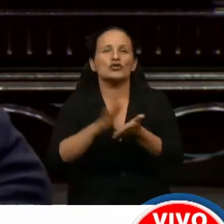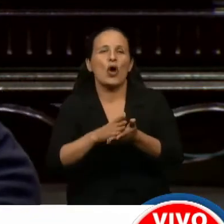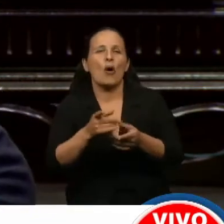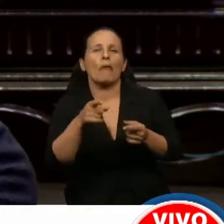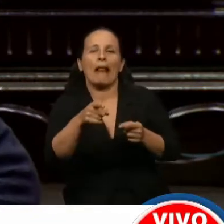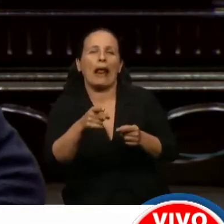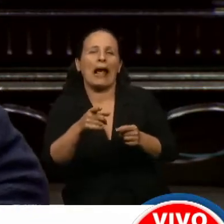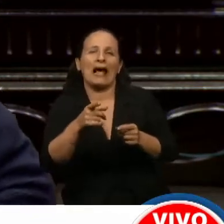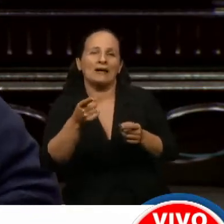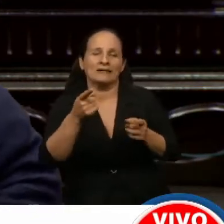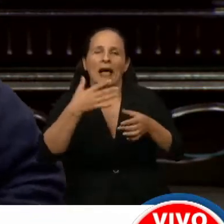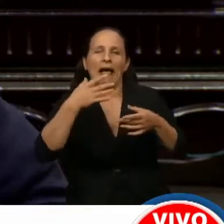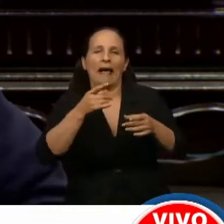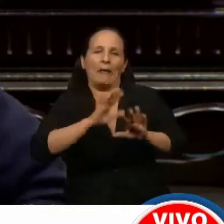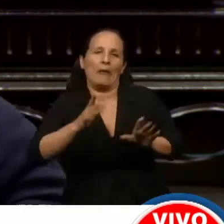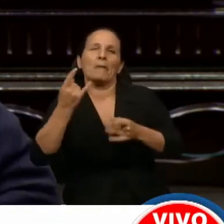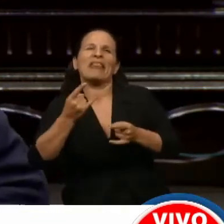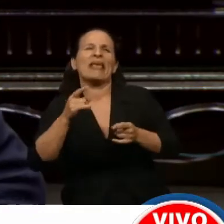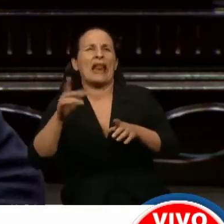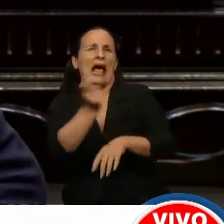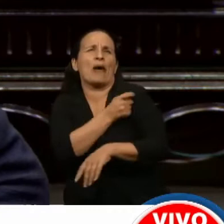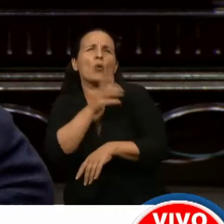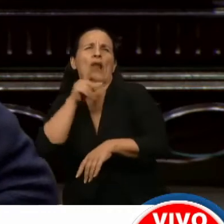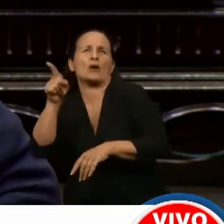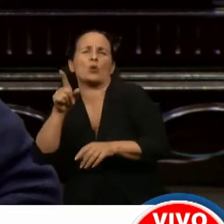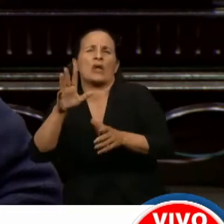veneno, de la vacuna rusa.